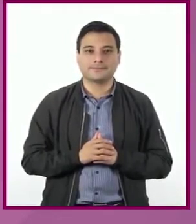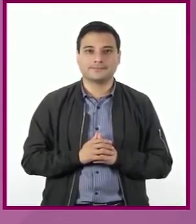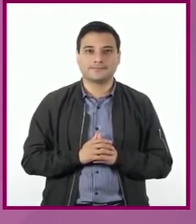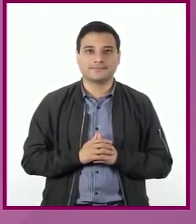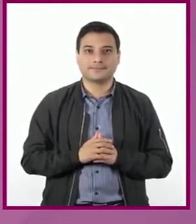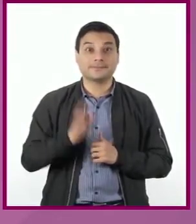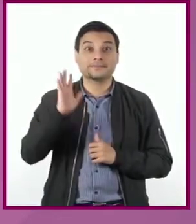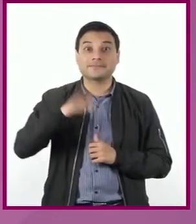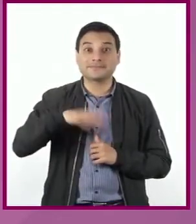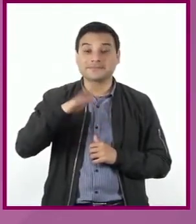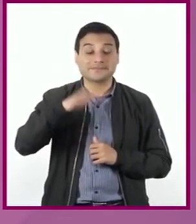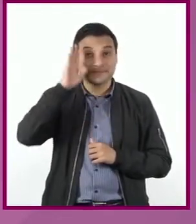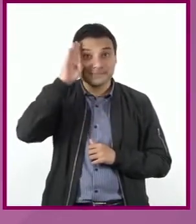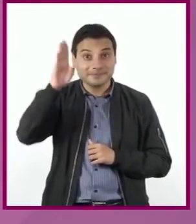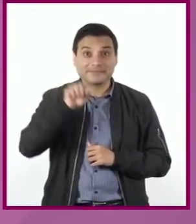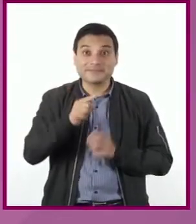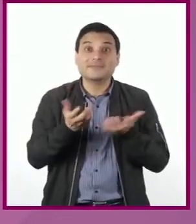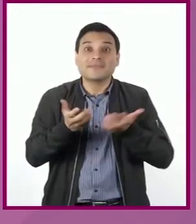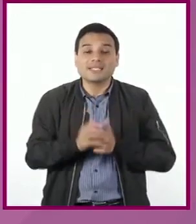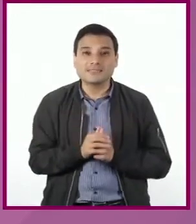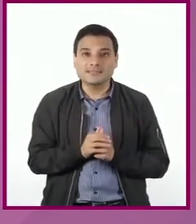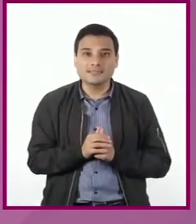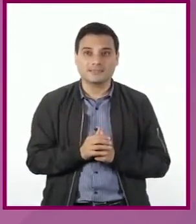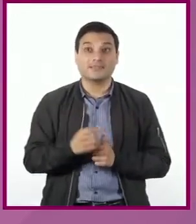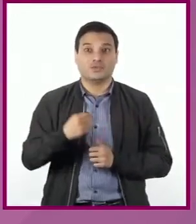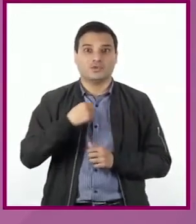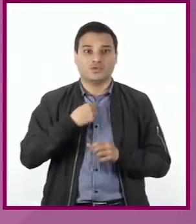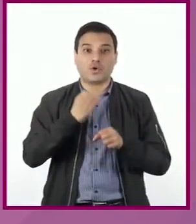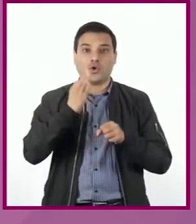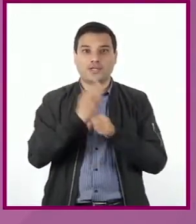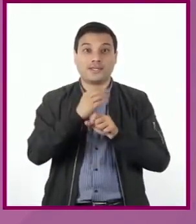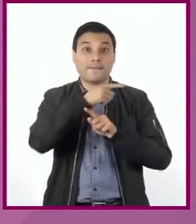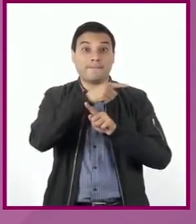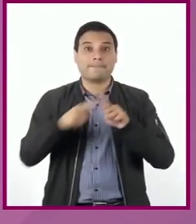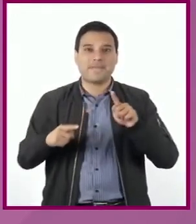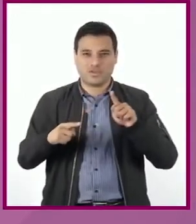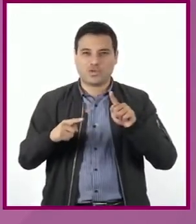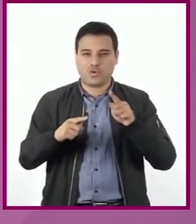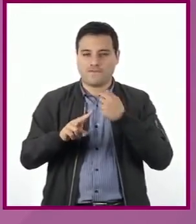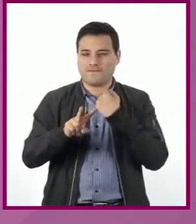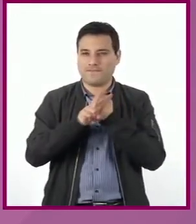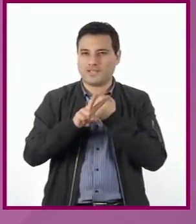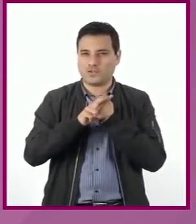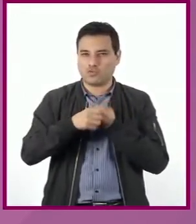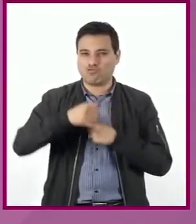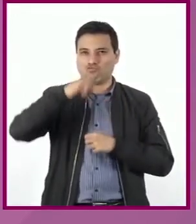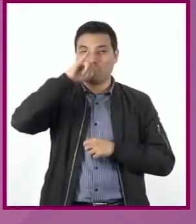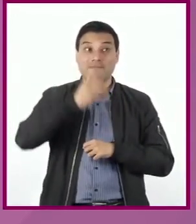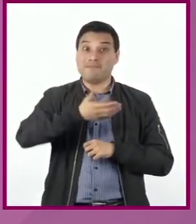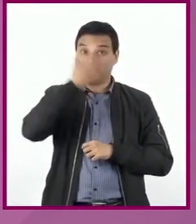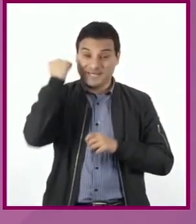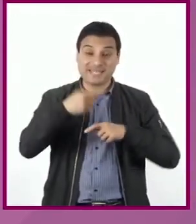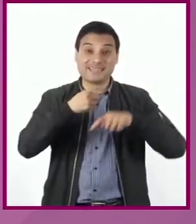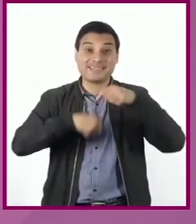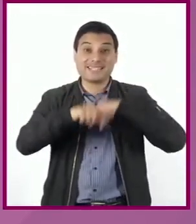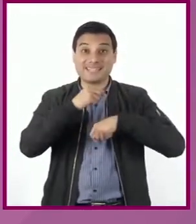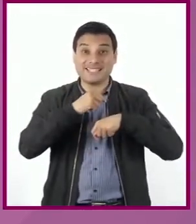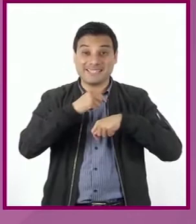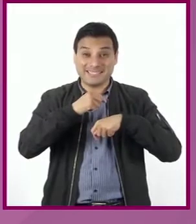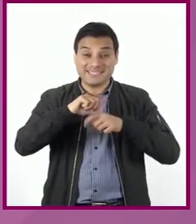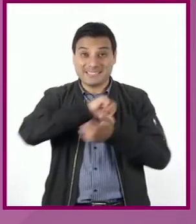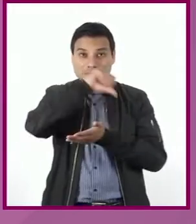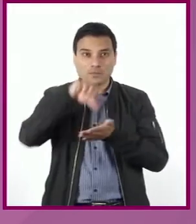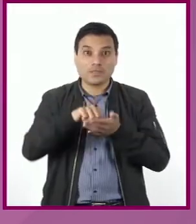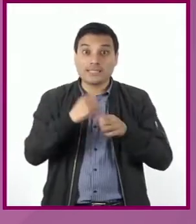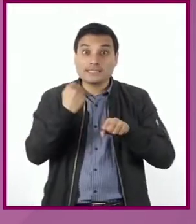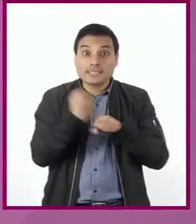Emma, hola. ¿Qué haces? Estoy a punto de tomarme medio vaso de jugo. Tienes que venir a la tienda del centro. Los zapatos para fútbol están a